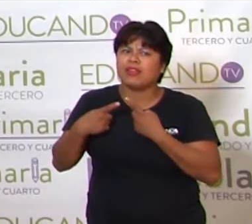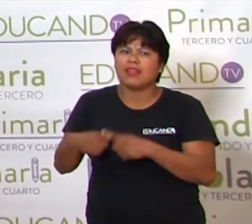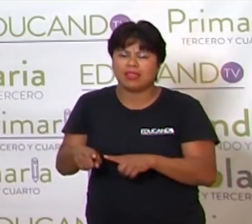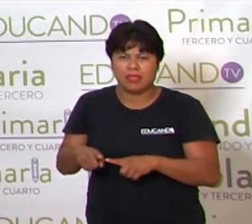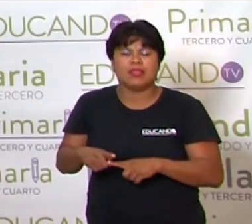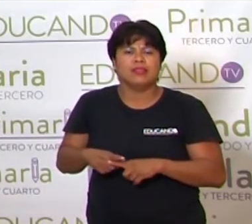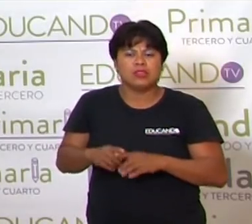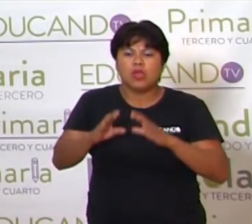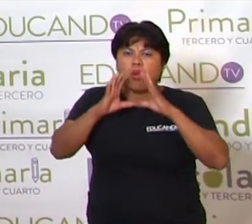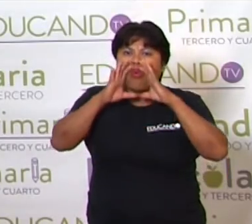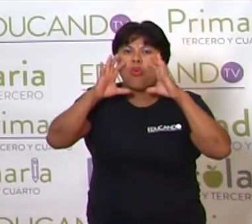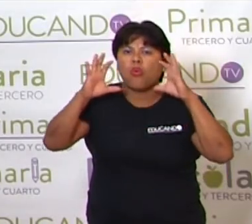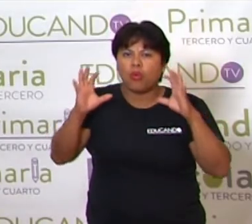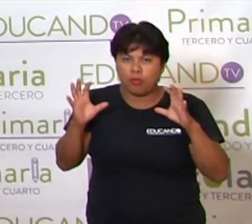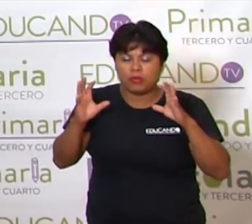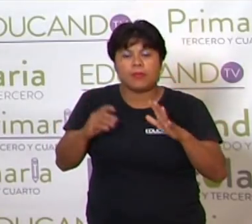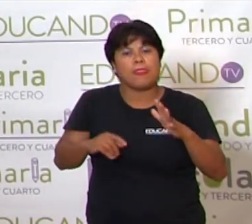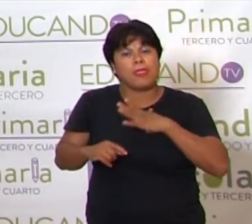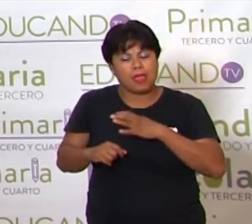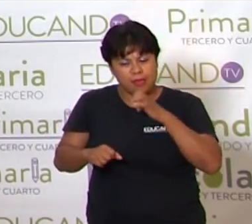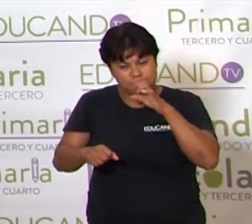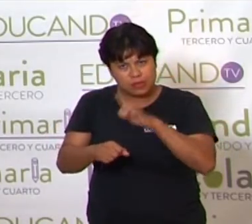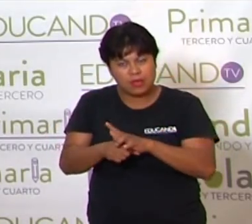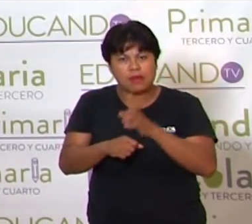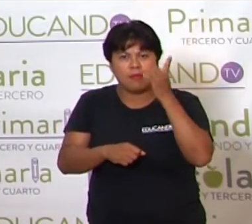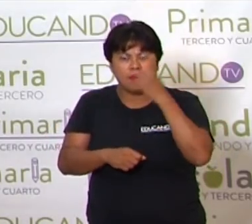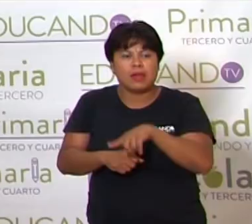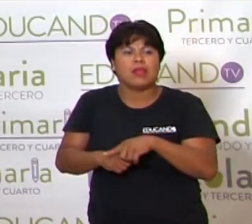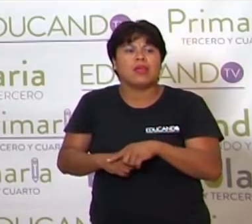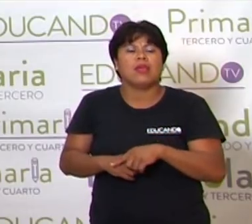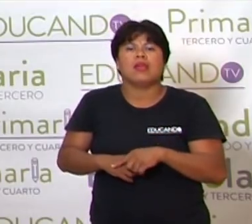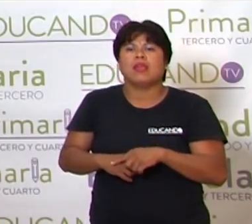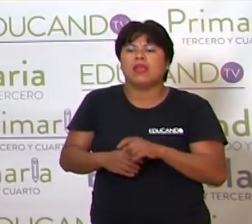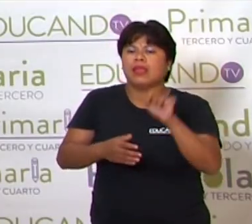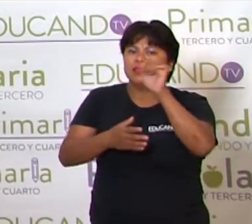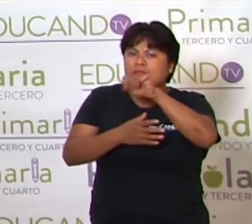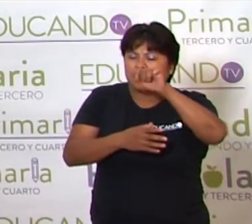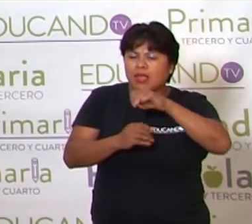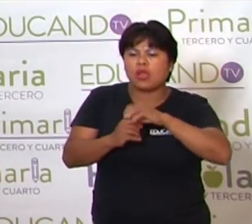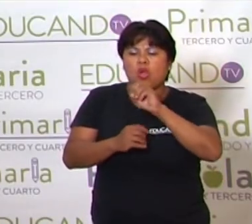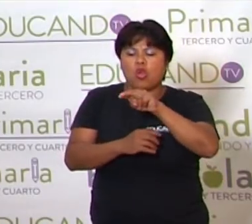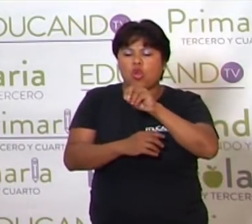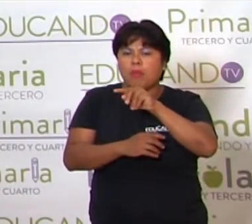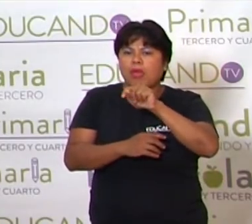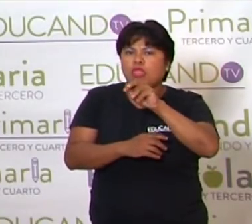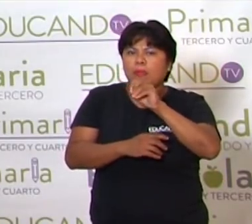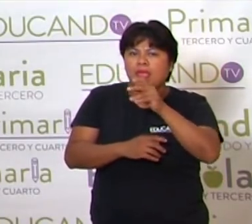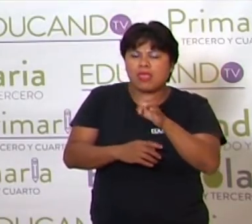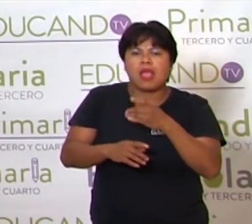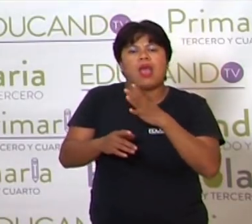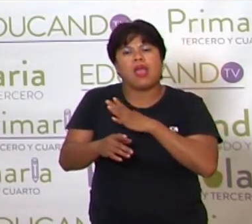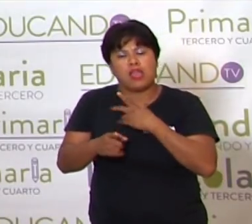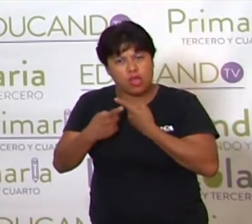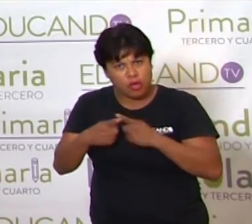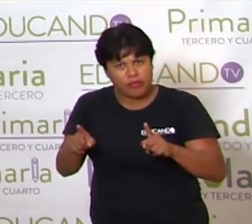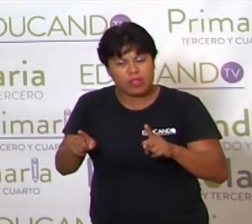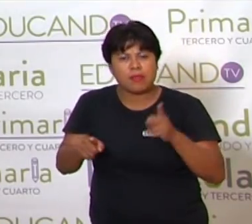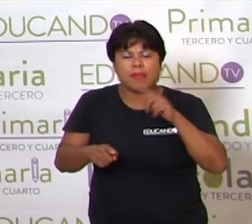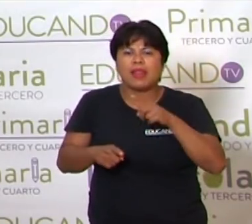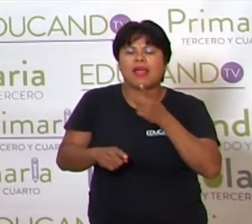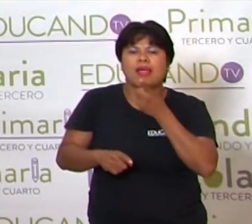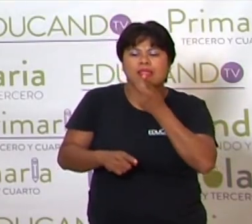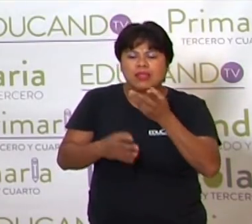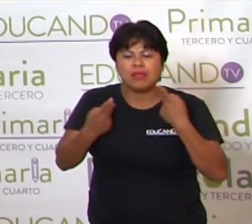de globos. Hay unos especiales para gritar o para escribir las onomatopeyas, hay otros para expresar que